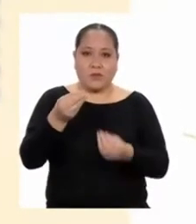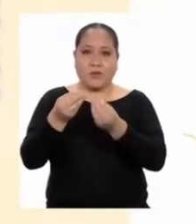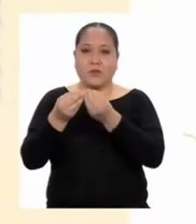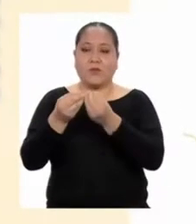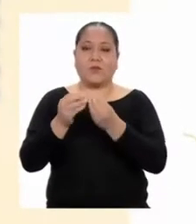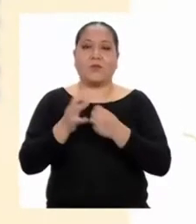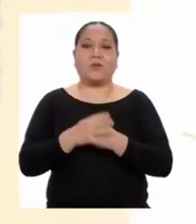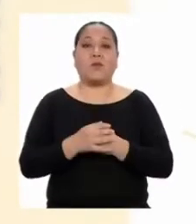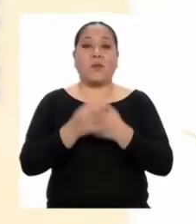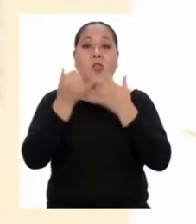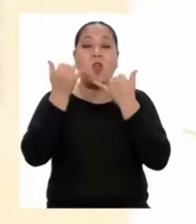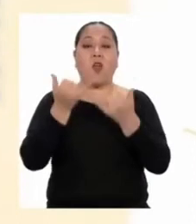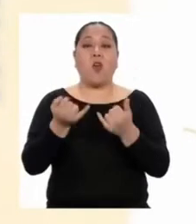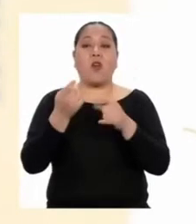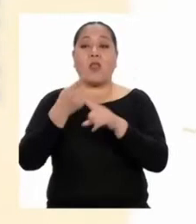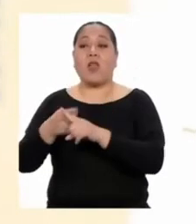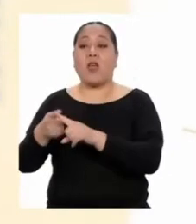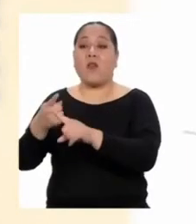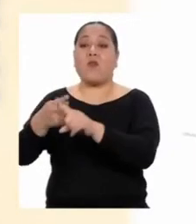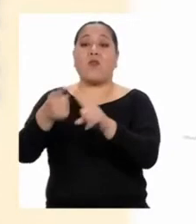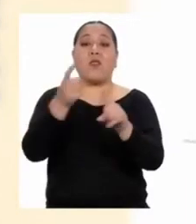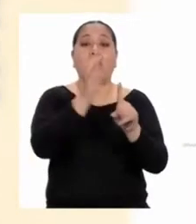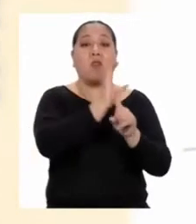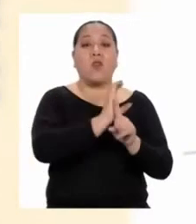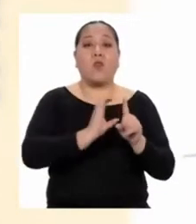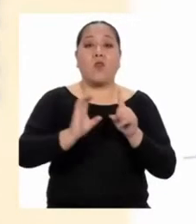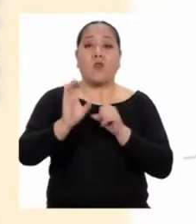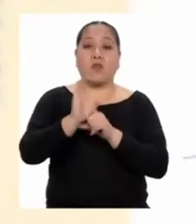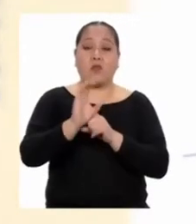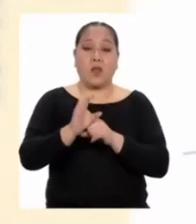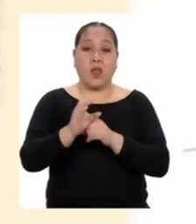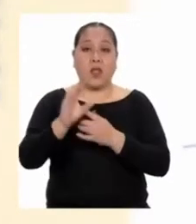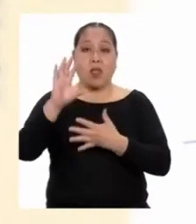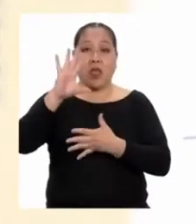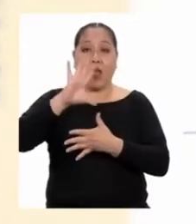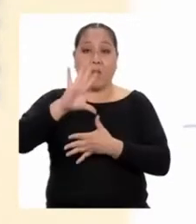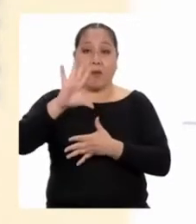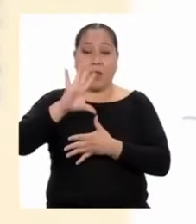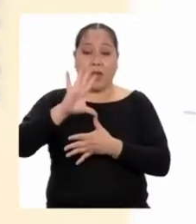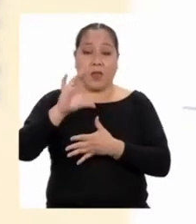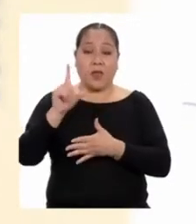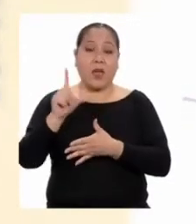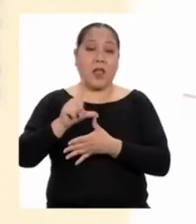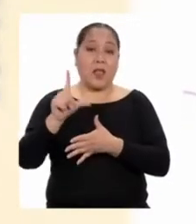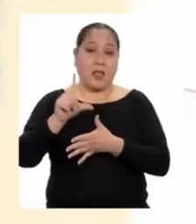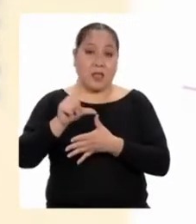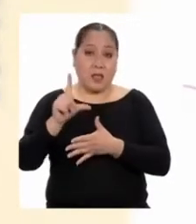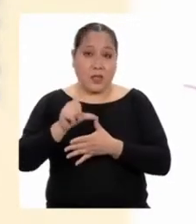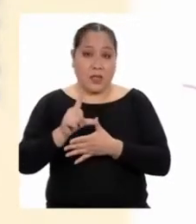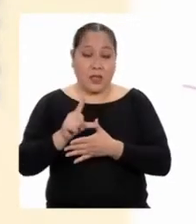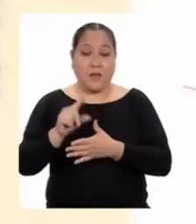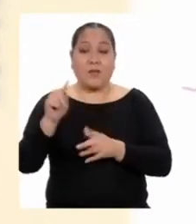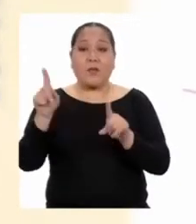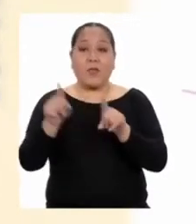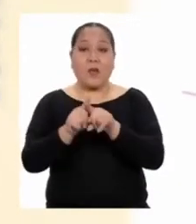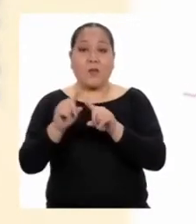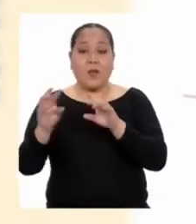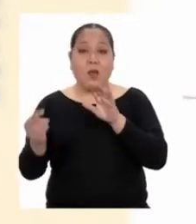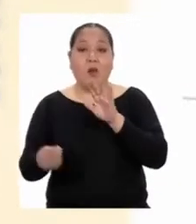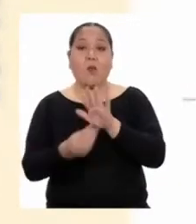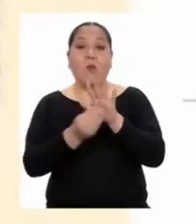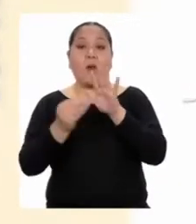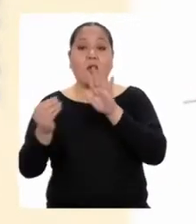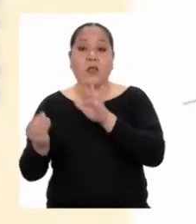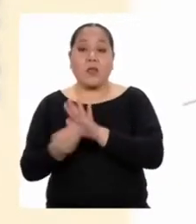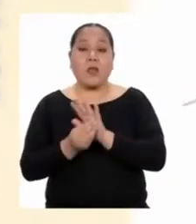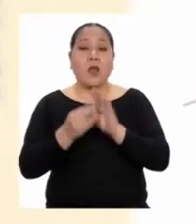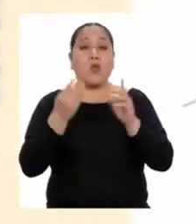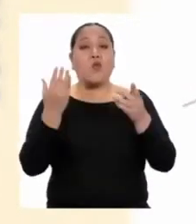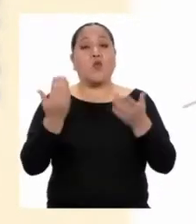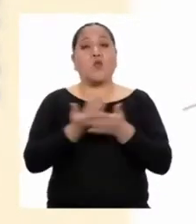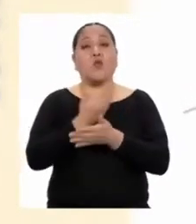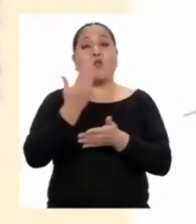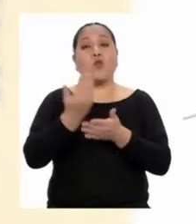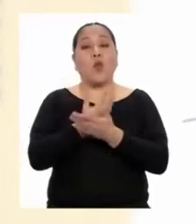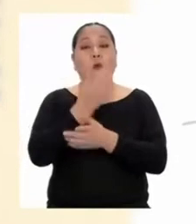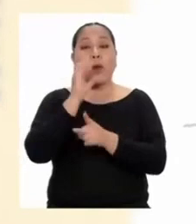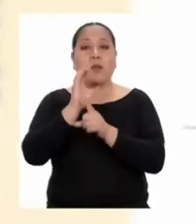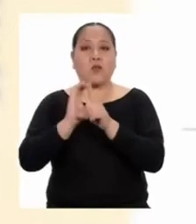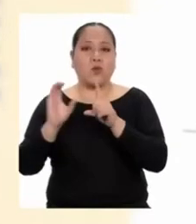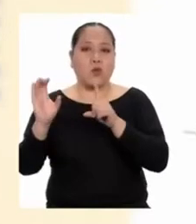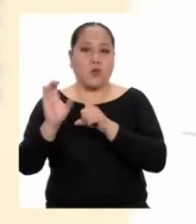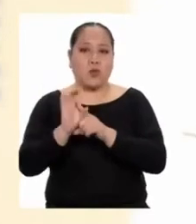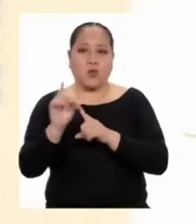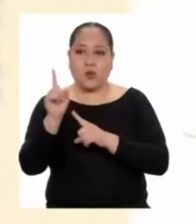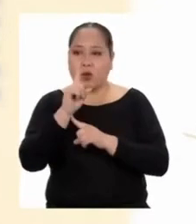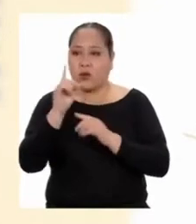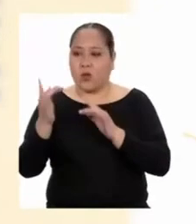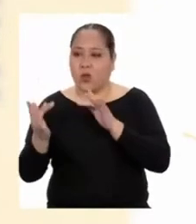Hoy en día la diversidad cultural de América Latina abarca, además, a nuevas culturas con las cuales no